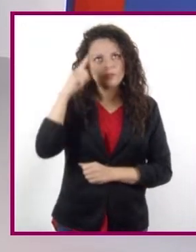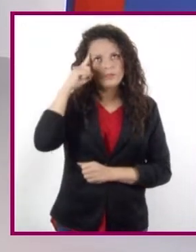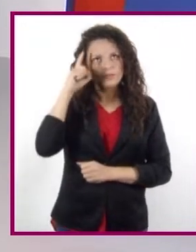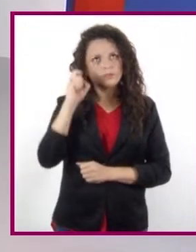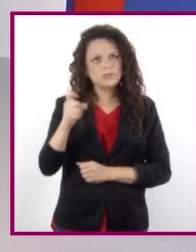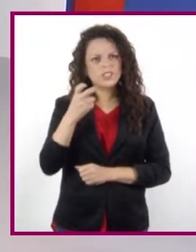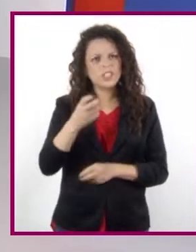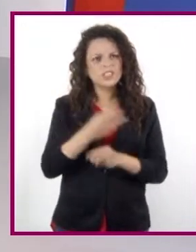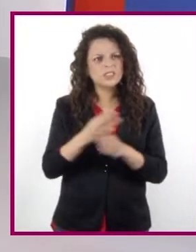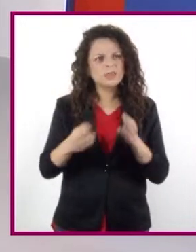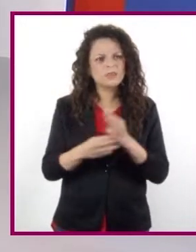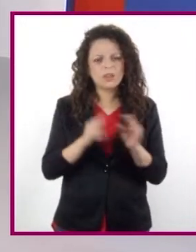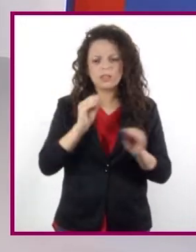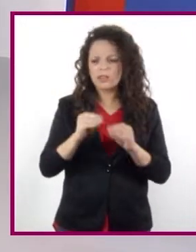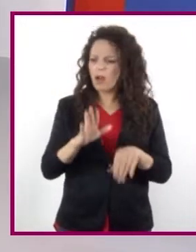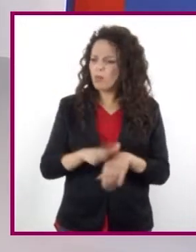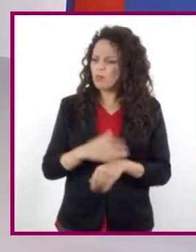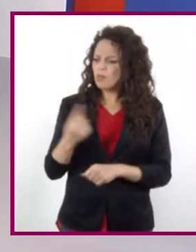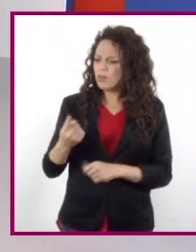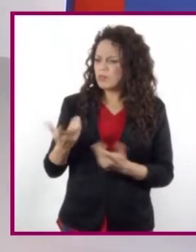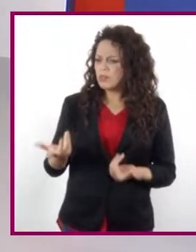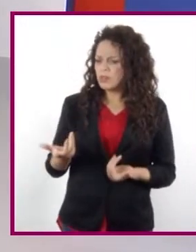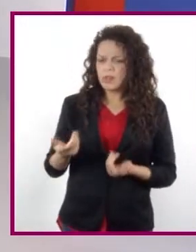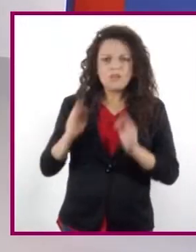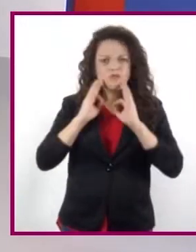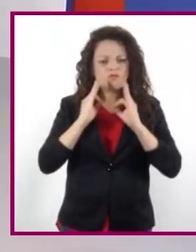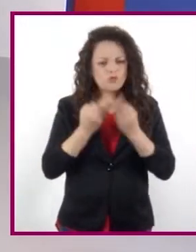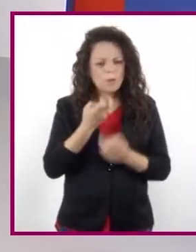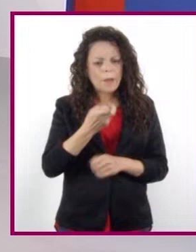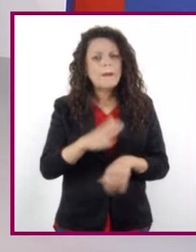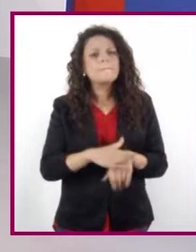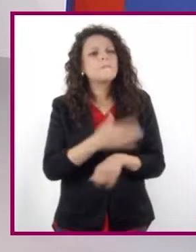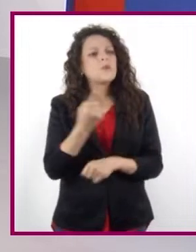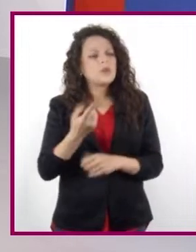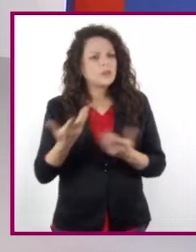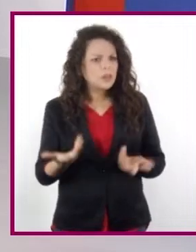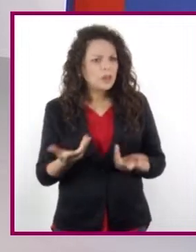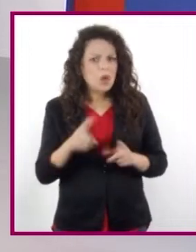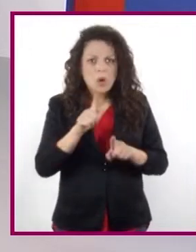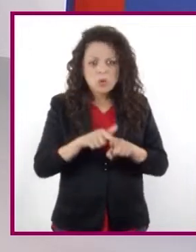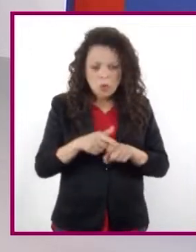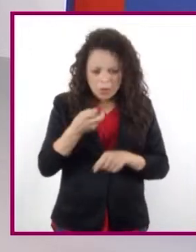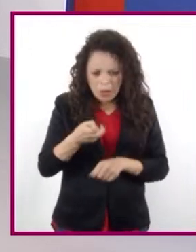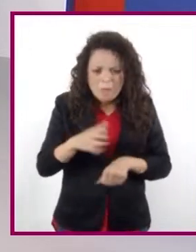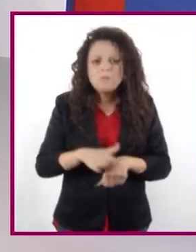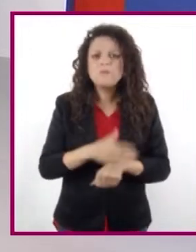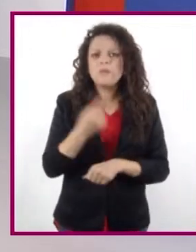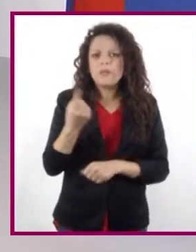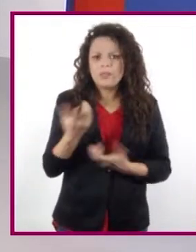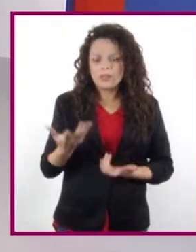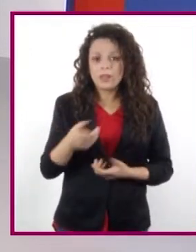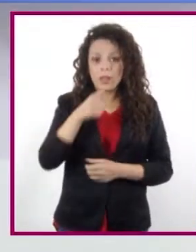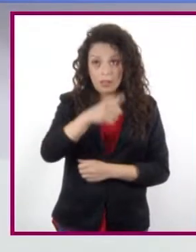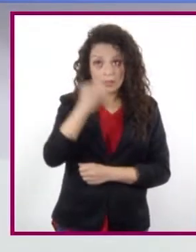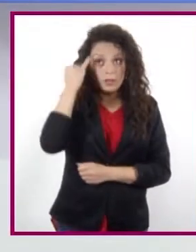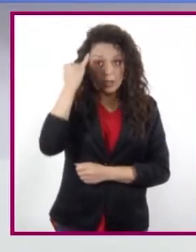material? ¿Por qué tiene esa forma? ¿Por qué ese color? ¿Imaginan los procesos necesarios para su